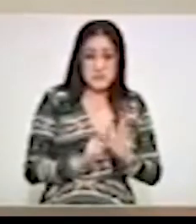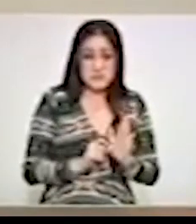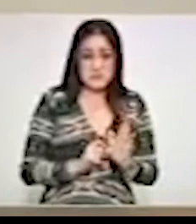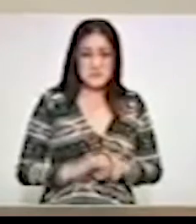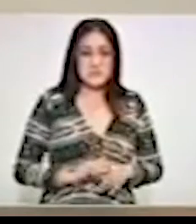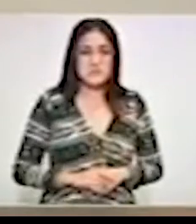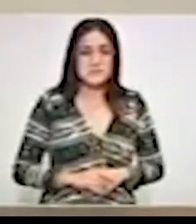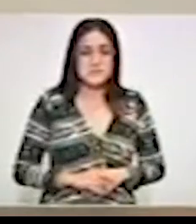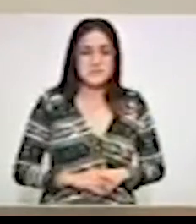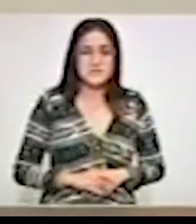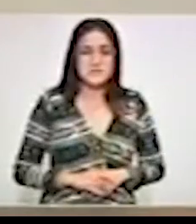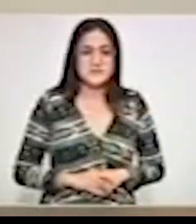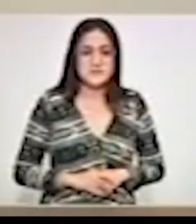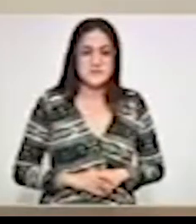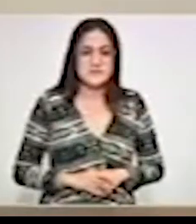pesos.